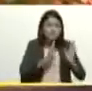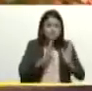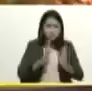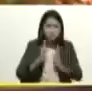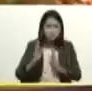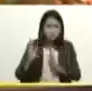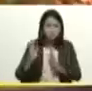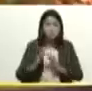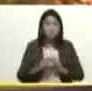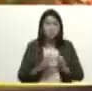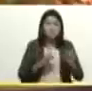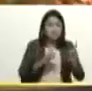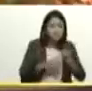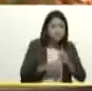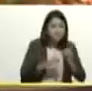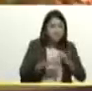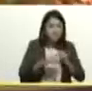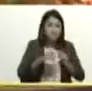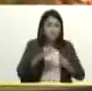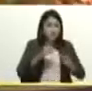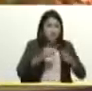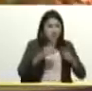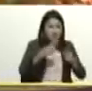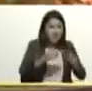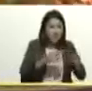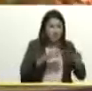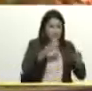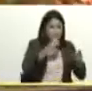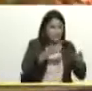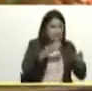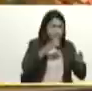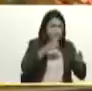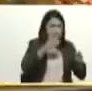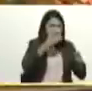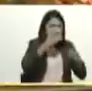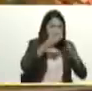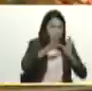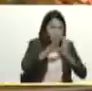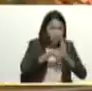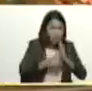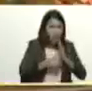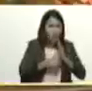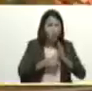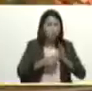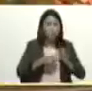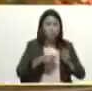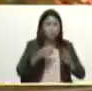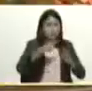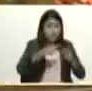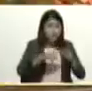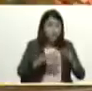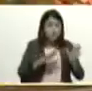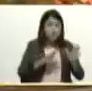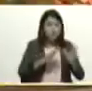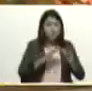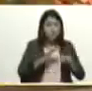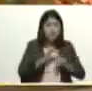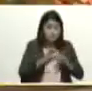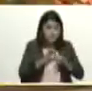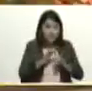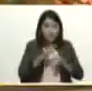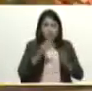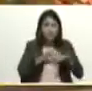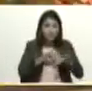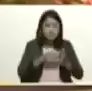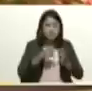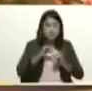vienen de corrupción, de bandidaje, de mafia. Y nosotros ante cada ola